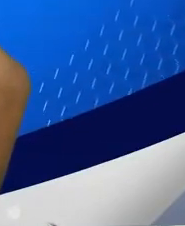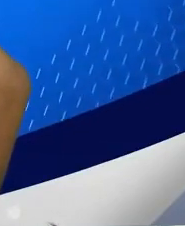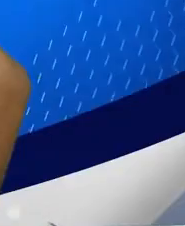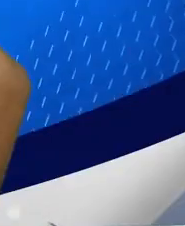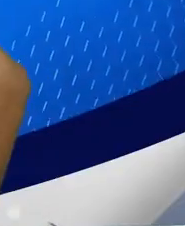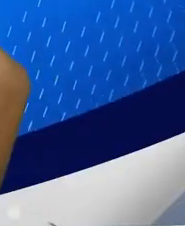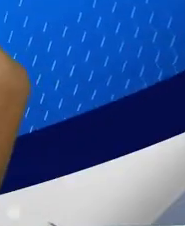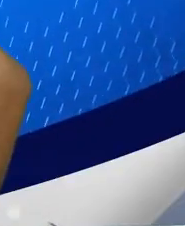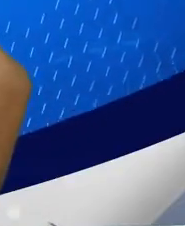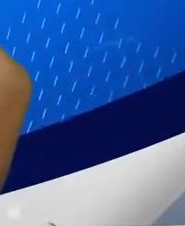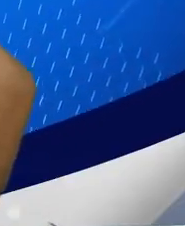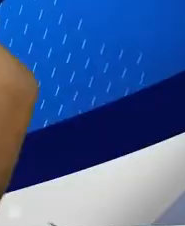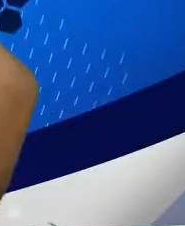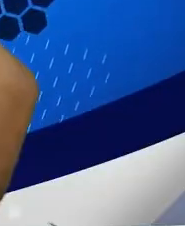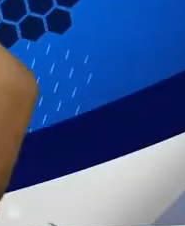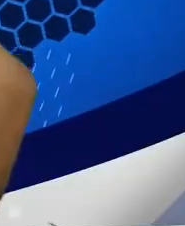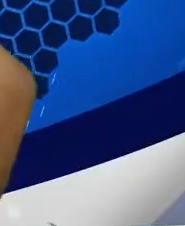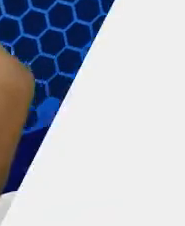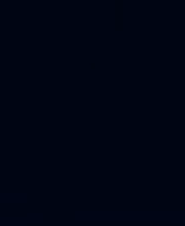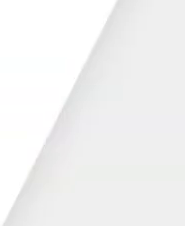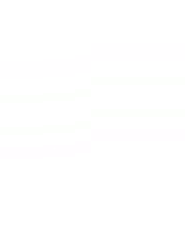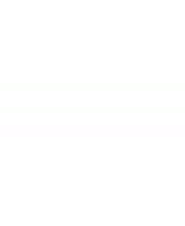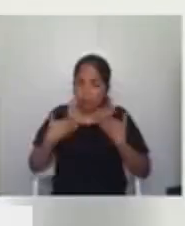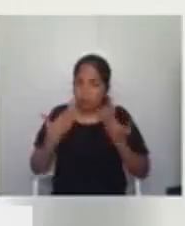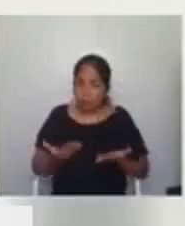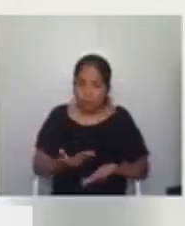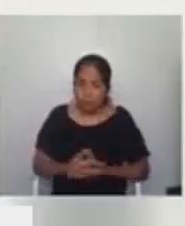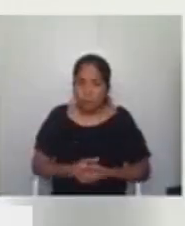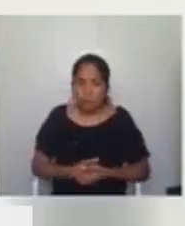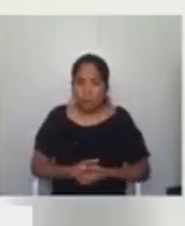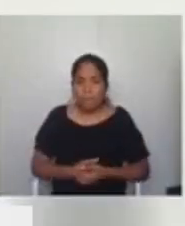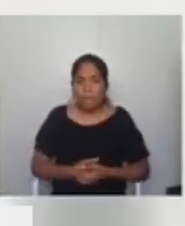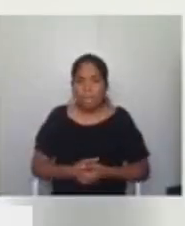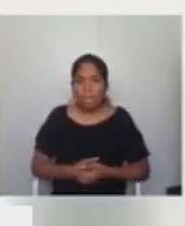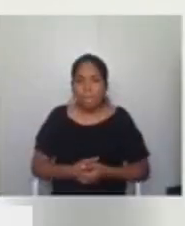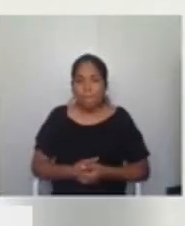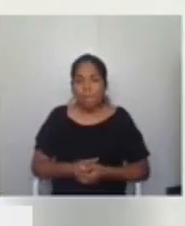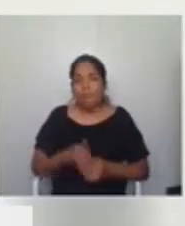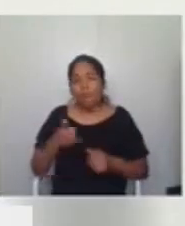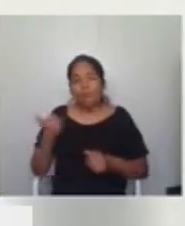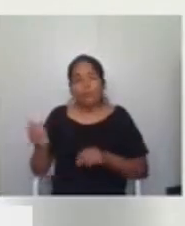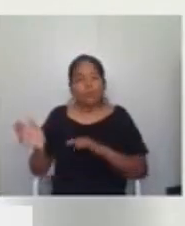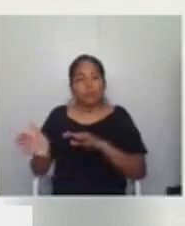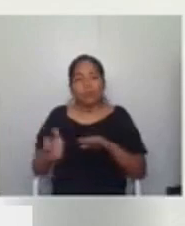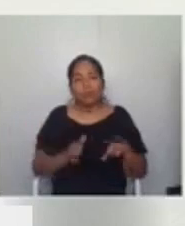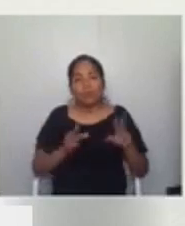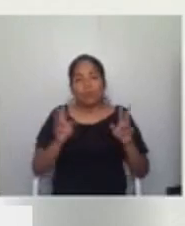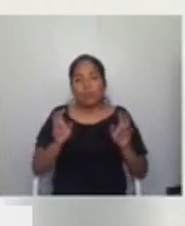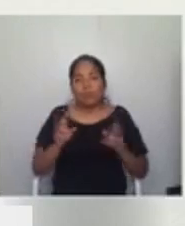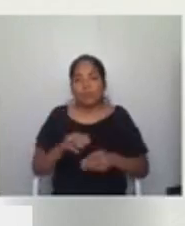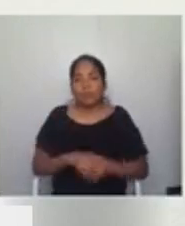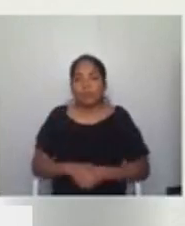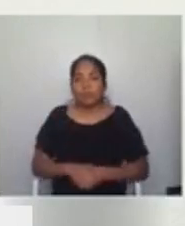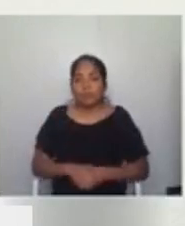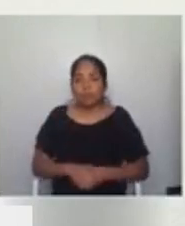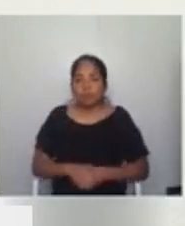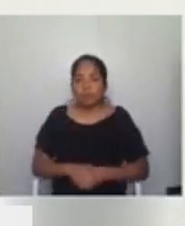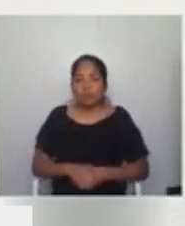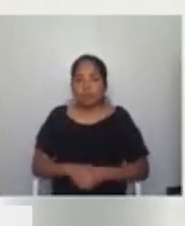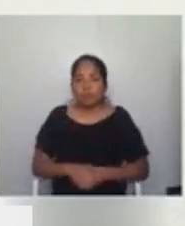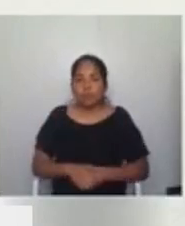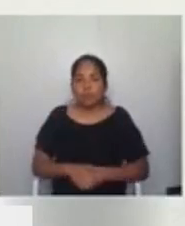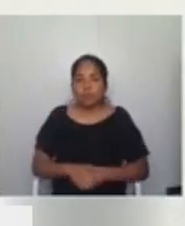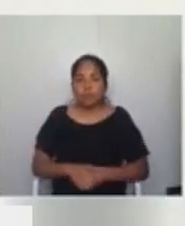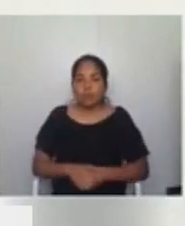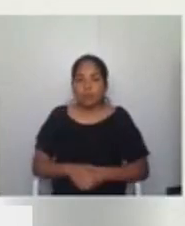los peajes. Veamos. El otro tema, que también en la homilía